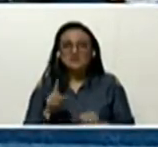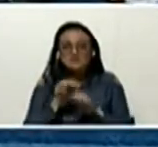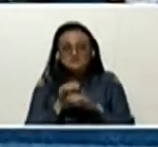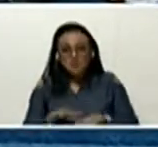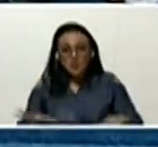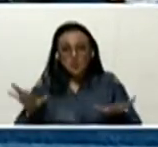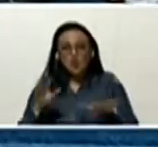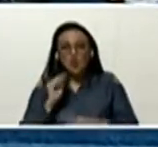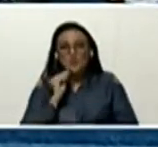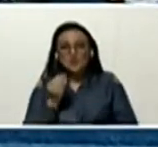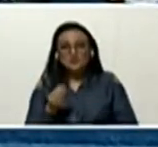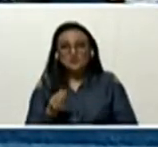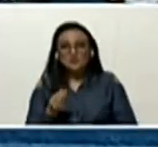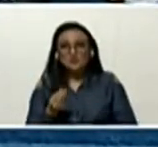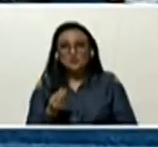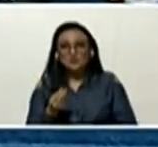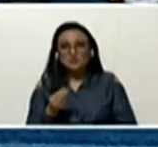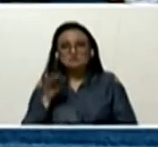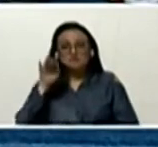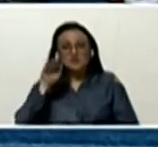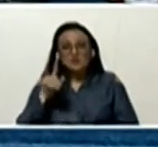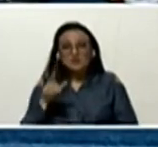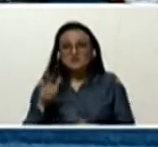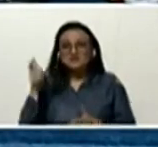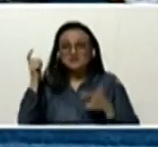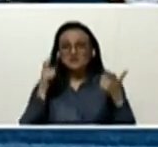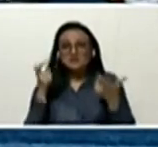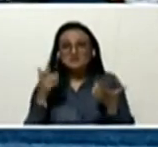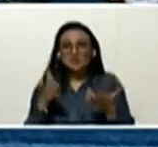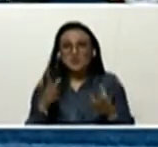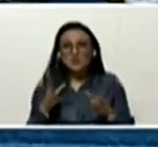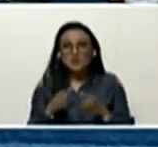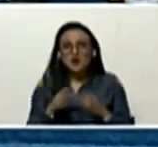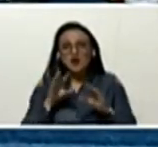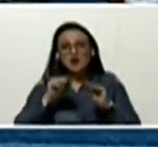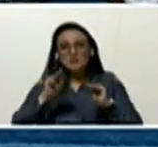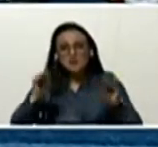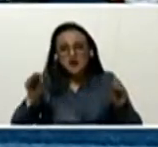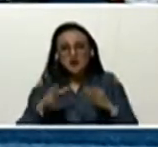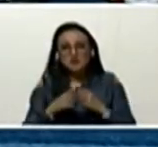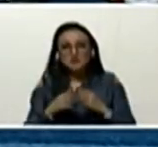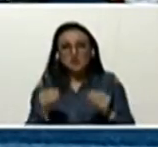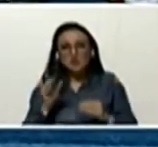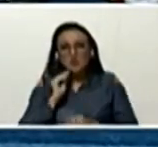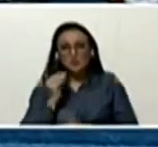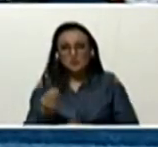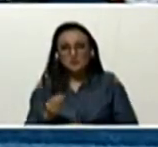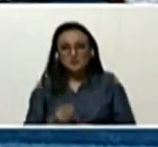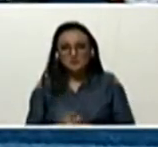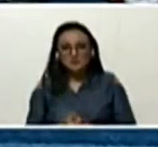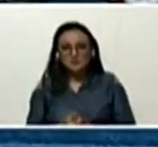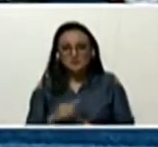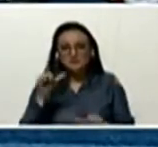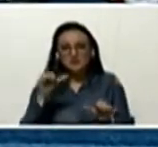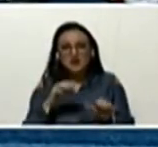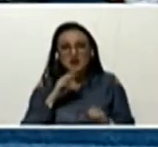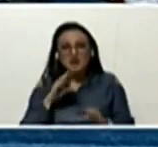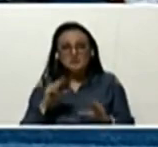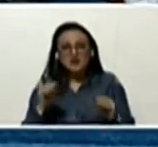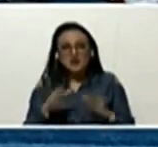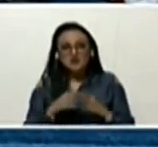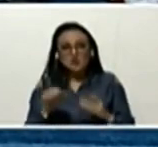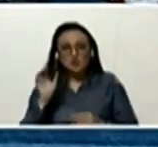más allá del chavismo, más allá del partido. Hay que hablarle a toda la juventud, hay que hablarle a todo el